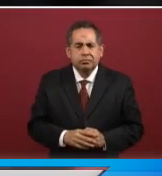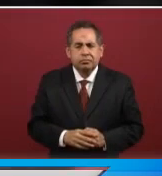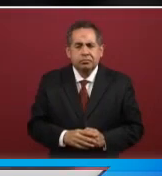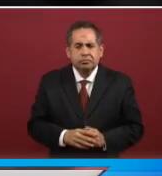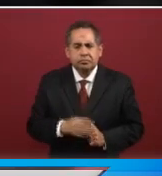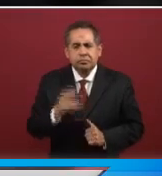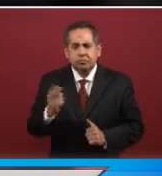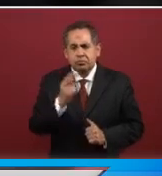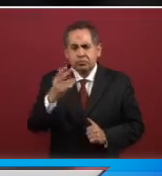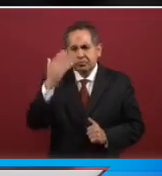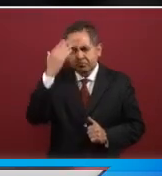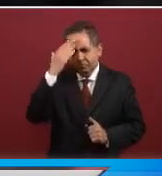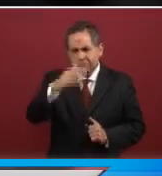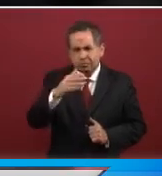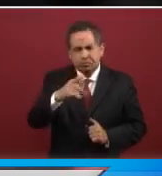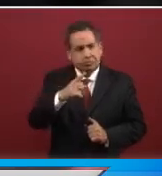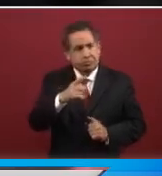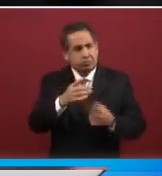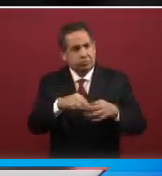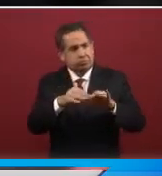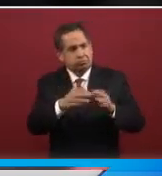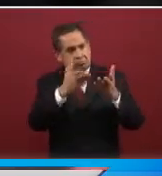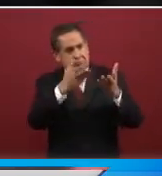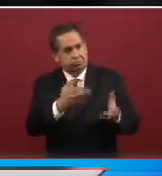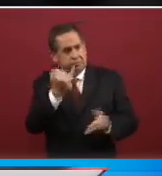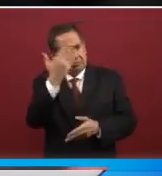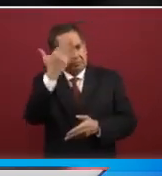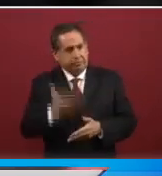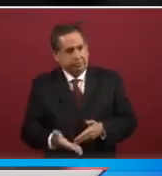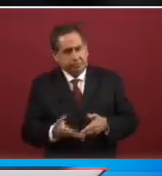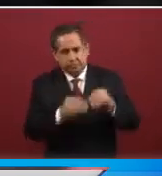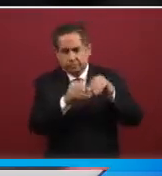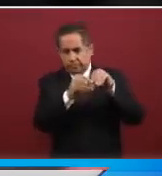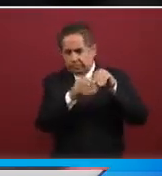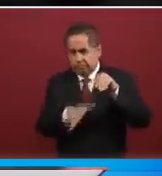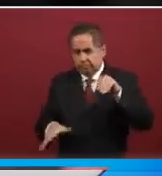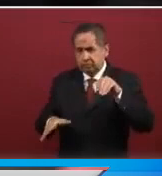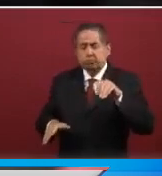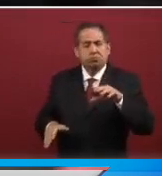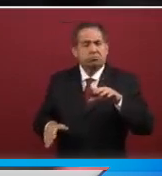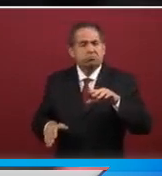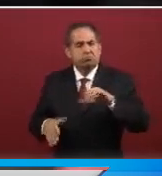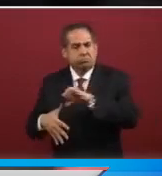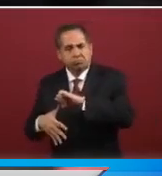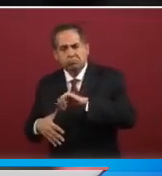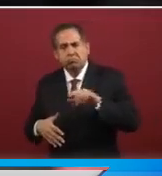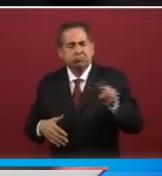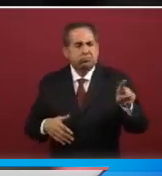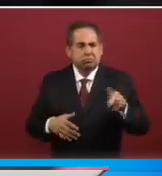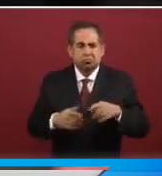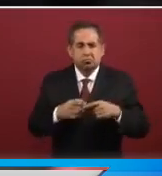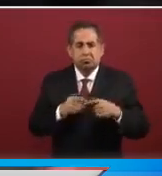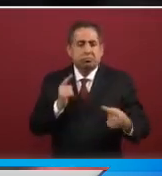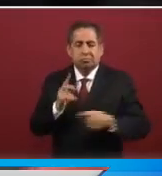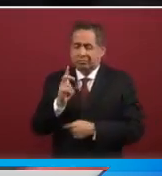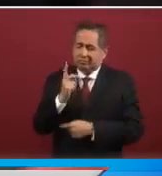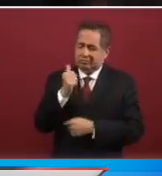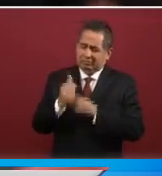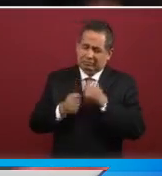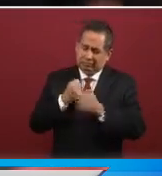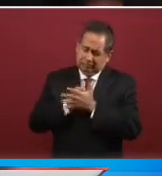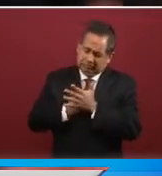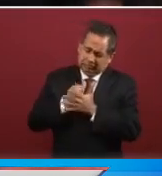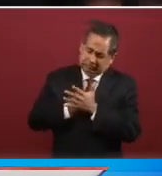que la democracia era la salida a la crisis, y al final a la dictadura y a la lucha que significó la recuperación de la industria petrolera a cargo de